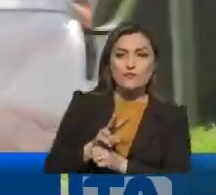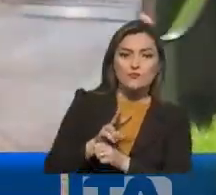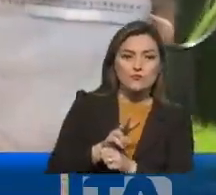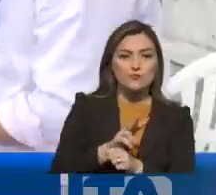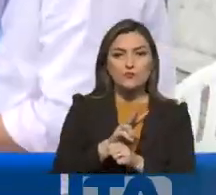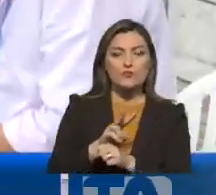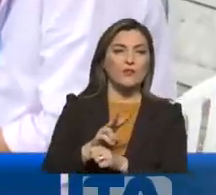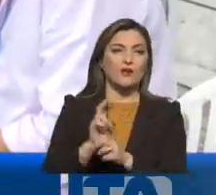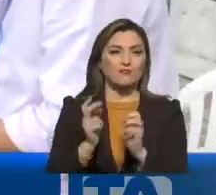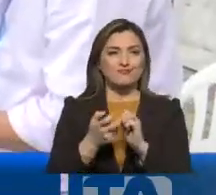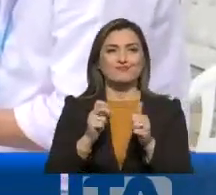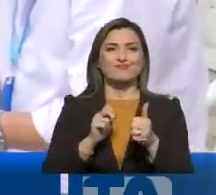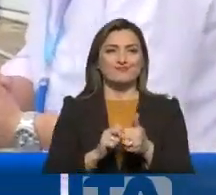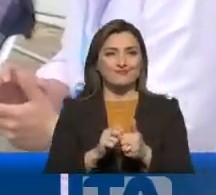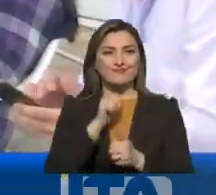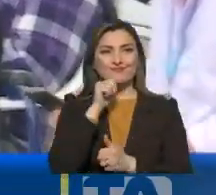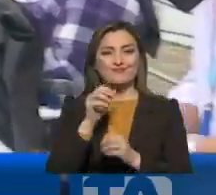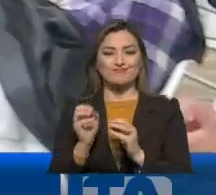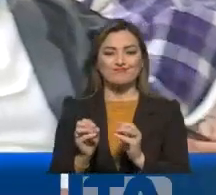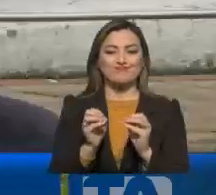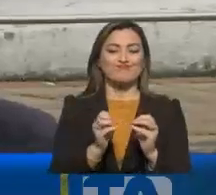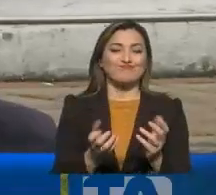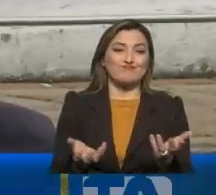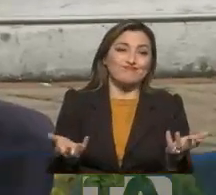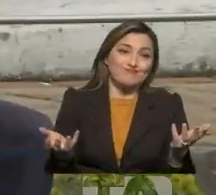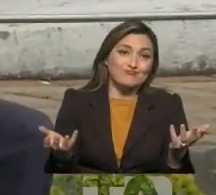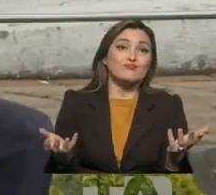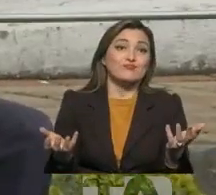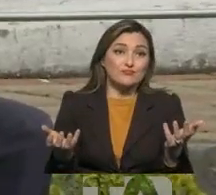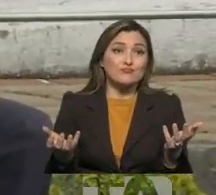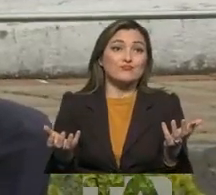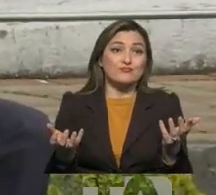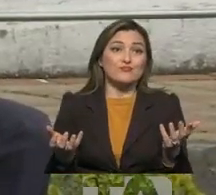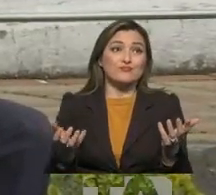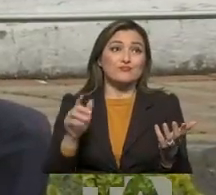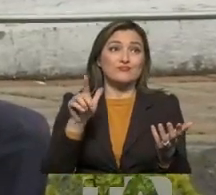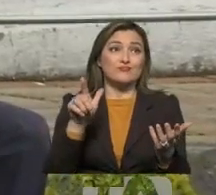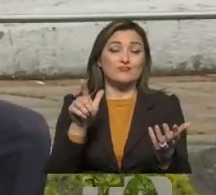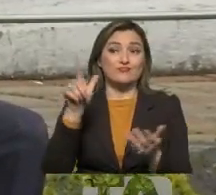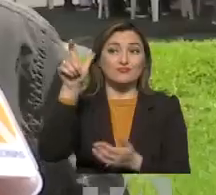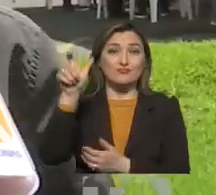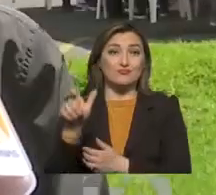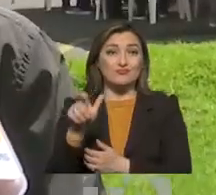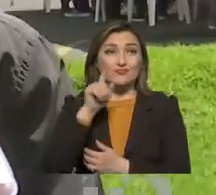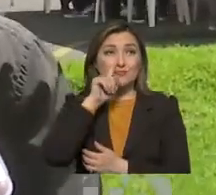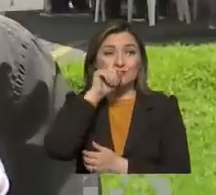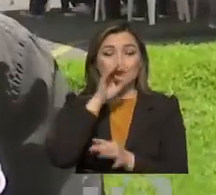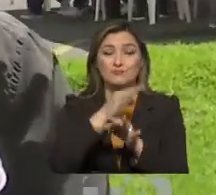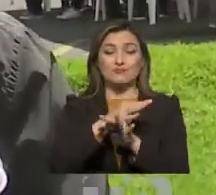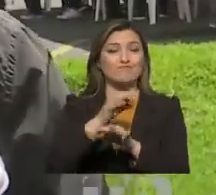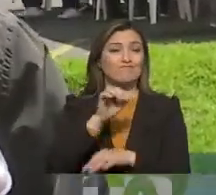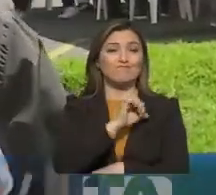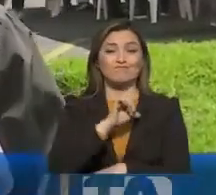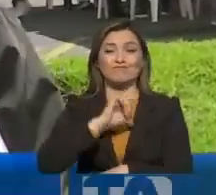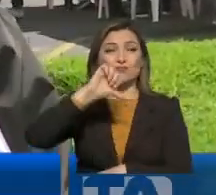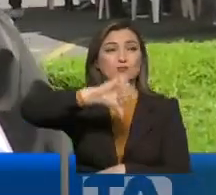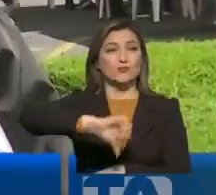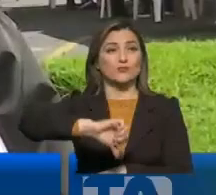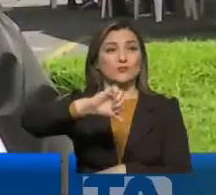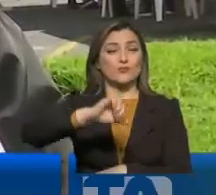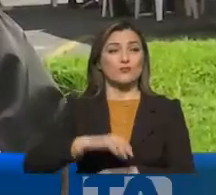reconoció que el problema es la falta de organización y la inadecuada actuación de un funcionario para que con macías